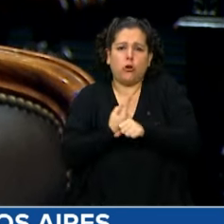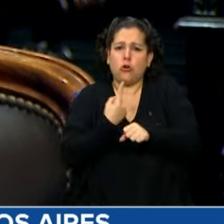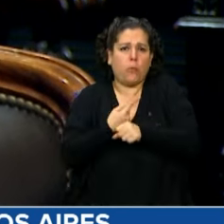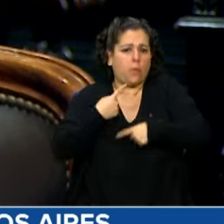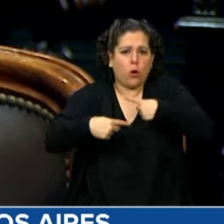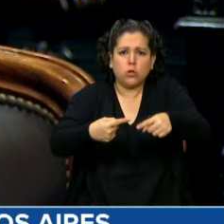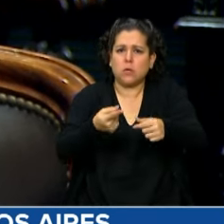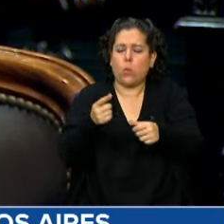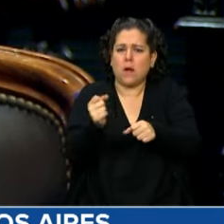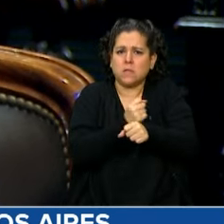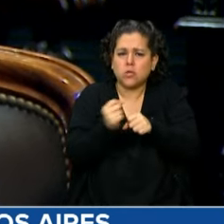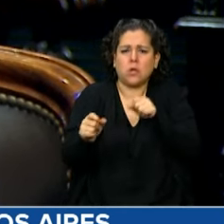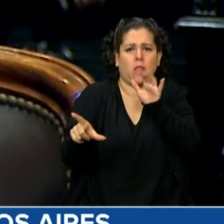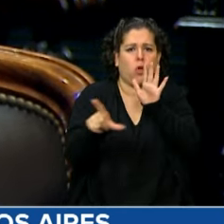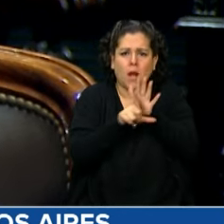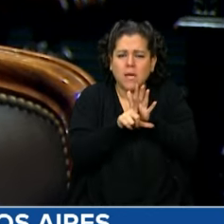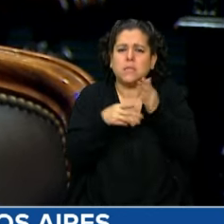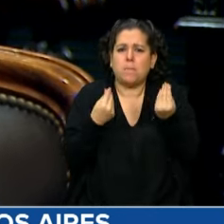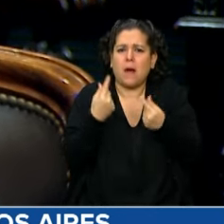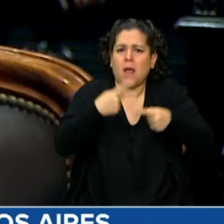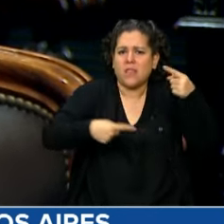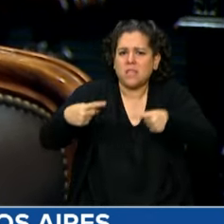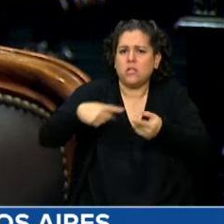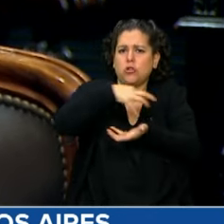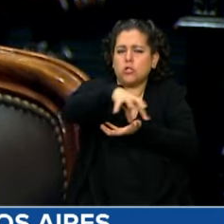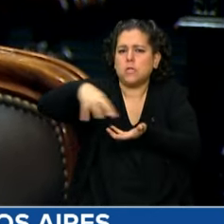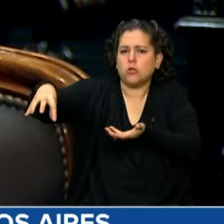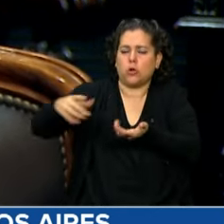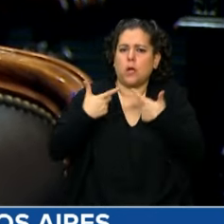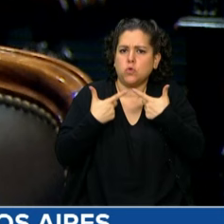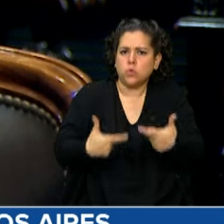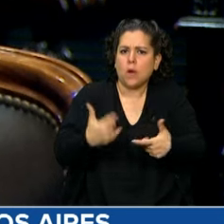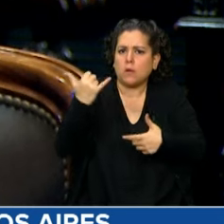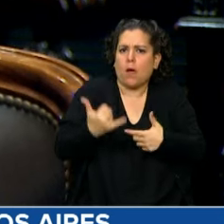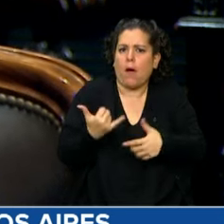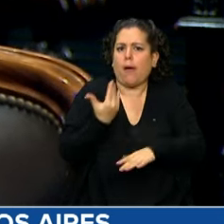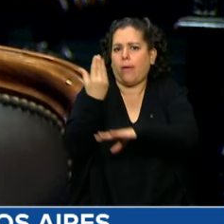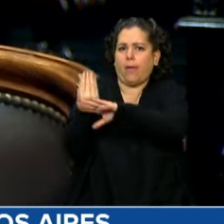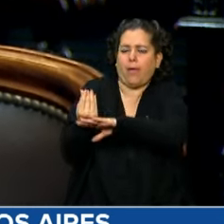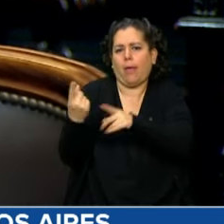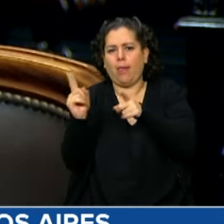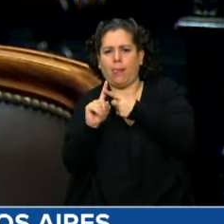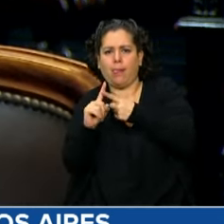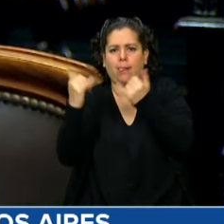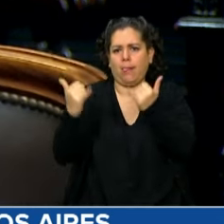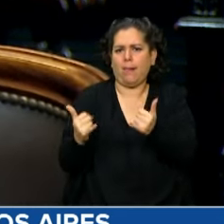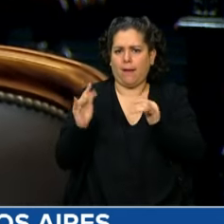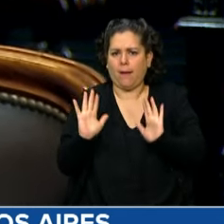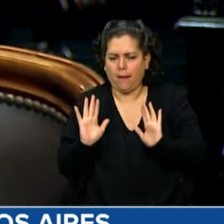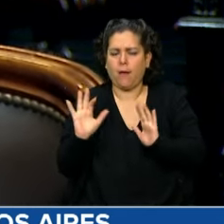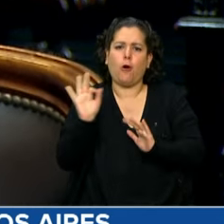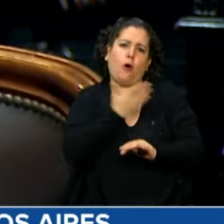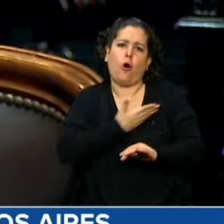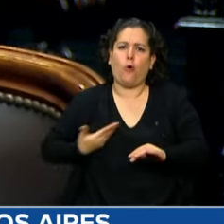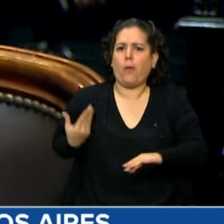sancionando leyes para distintos sectores que tienen la suerte de Acceder al funcionario de turno o al gobierno de